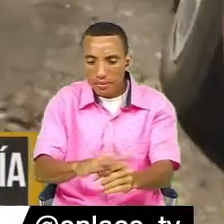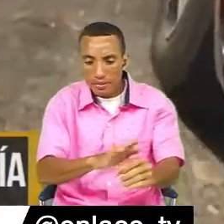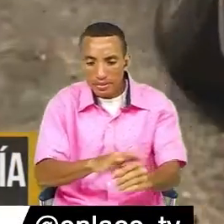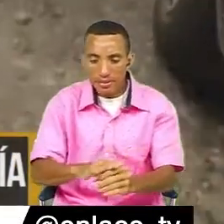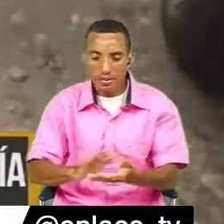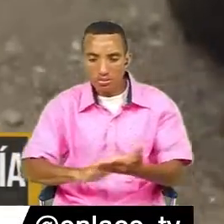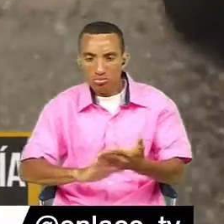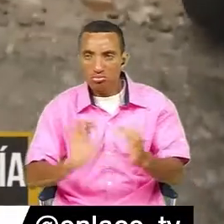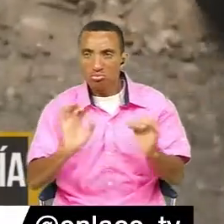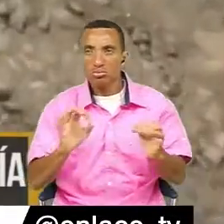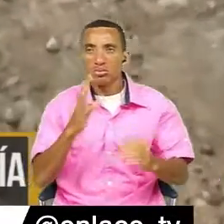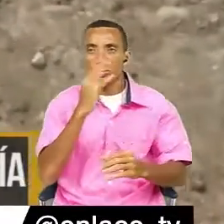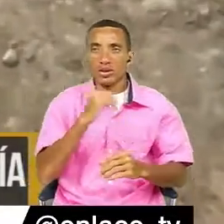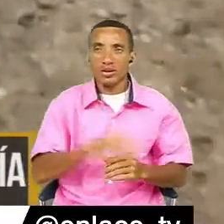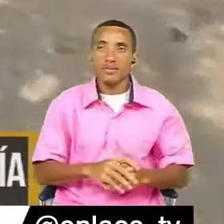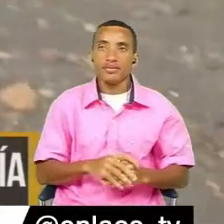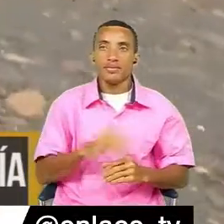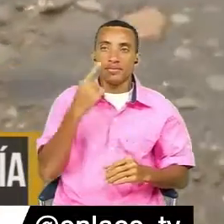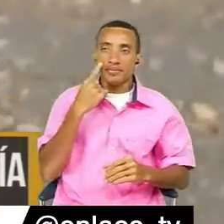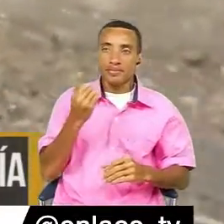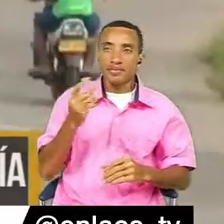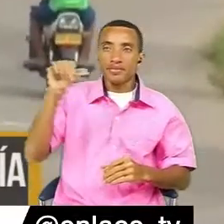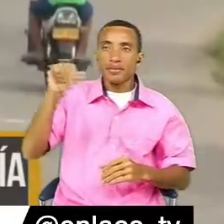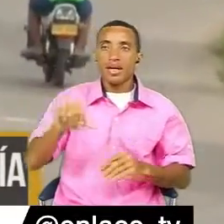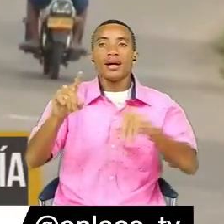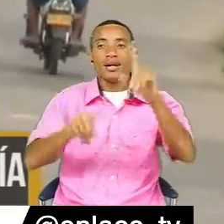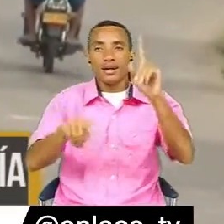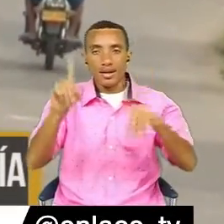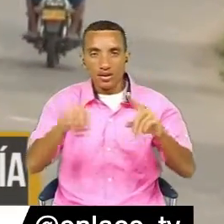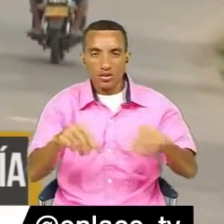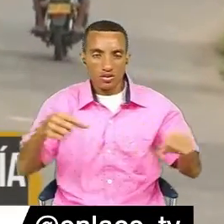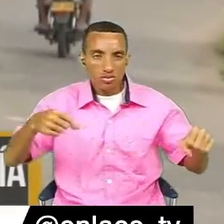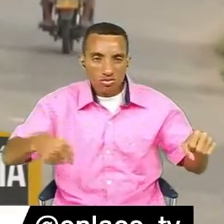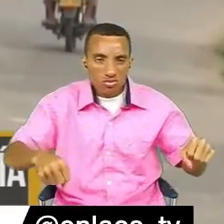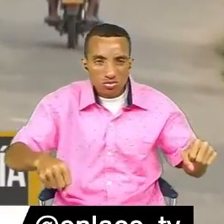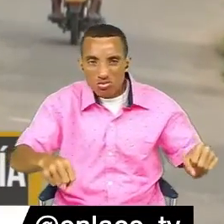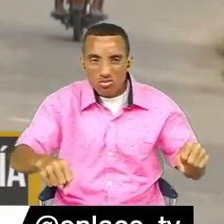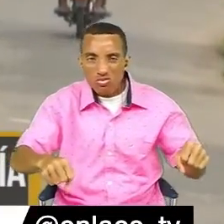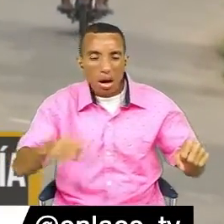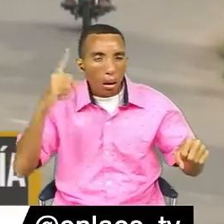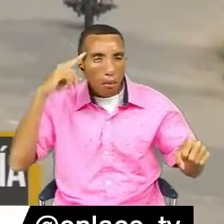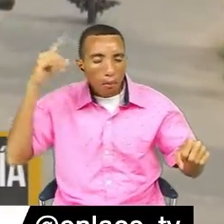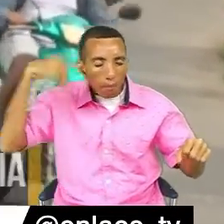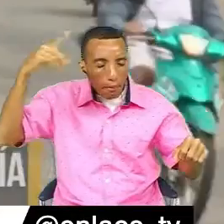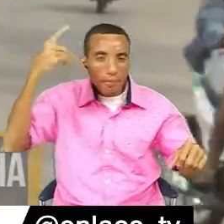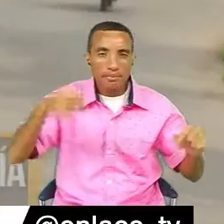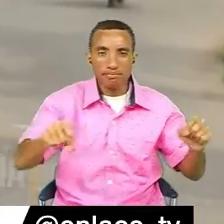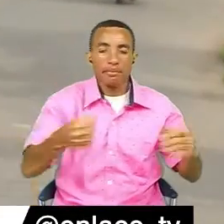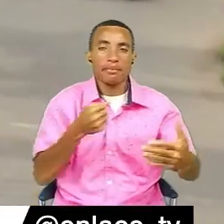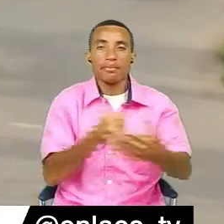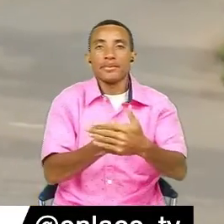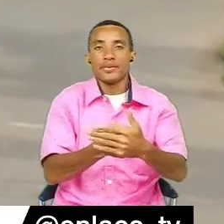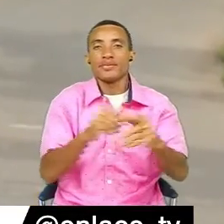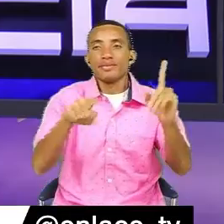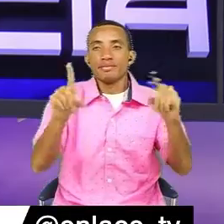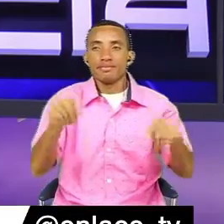solución. Al mal estado de la vía se suma la imprudencia de algunos conductores, lo que aumenta los índices de accidentalidad en el